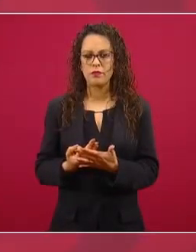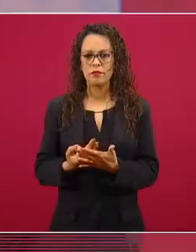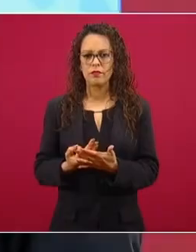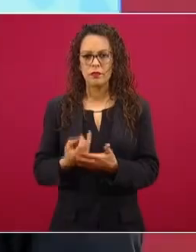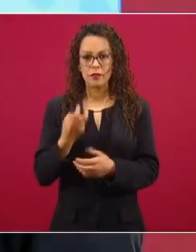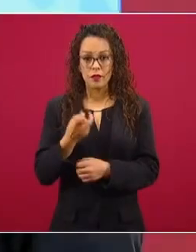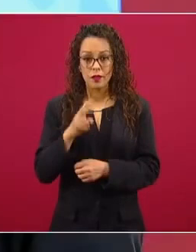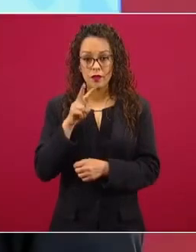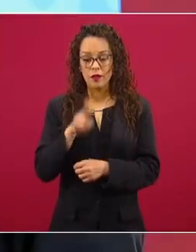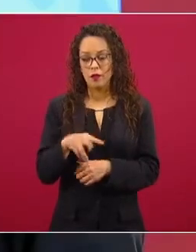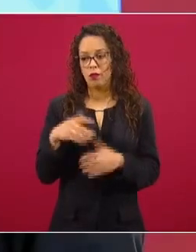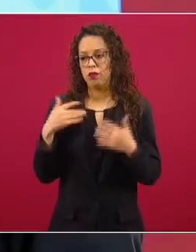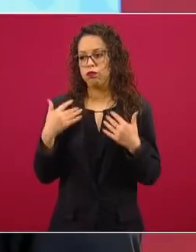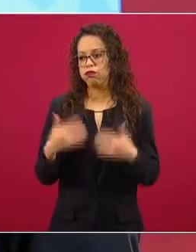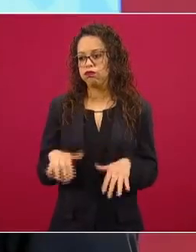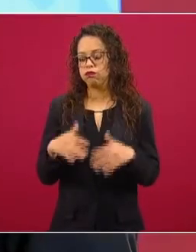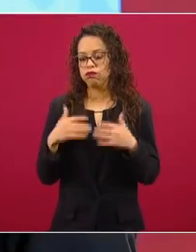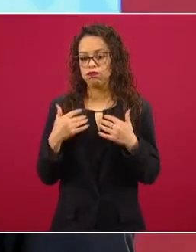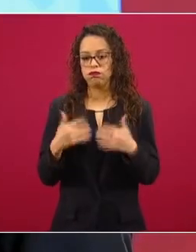totalmente